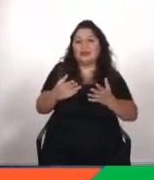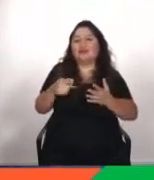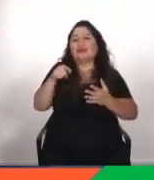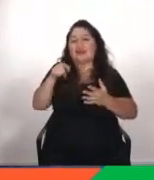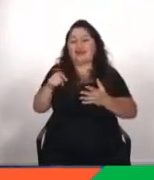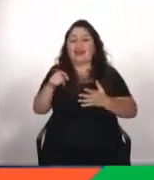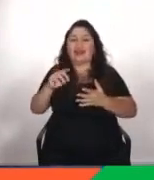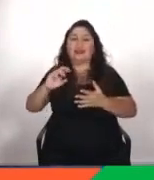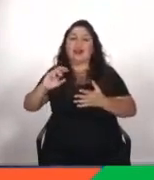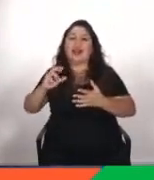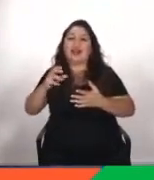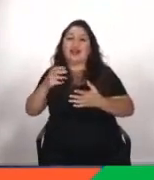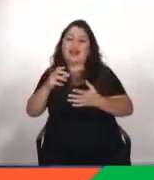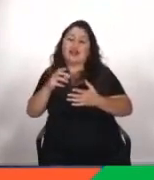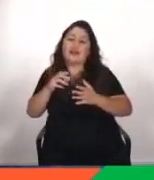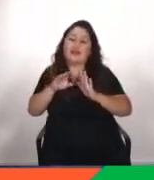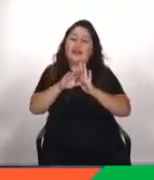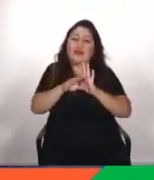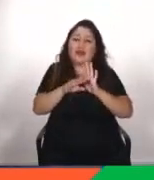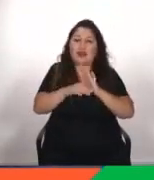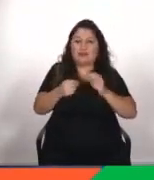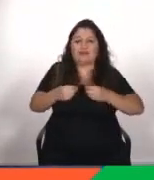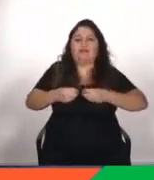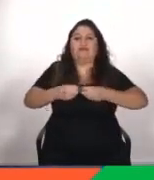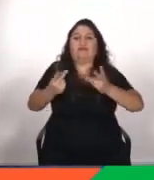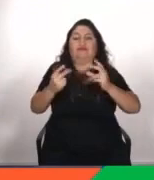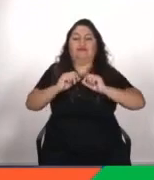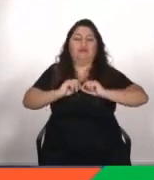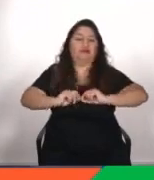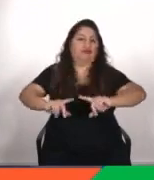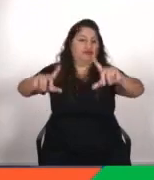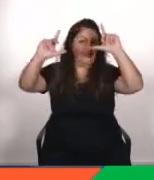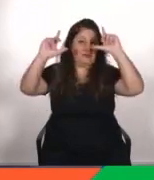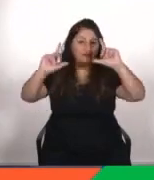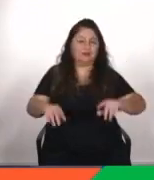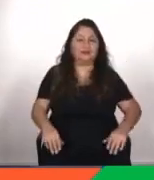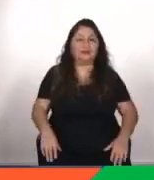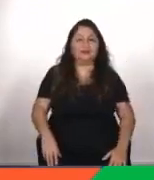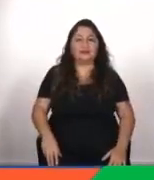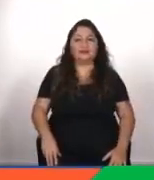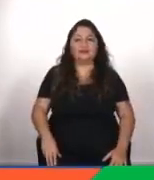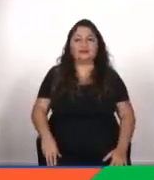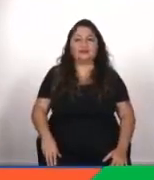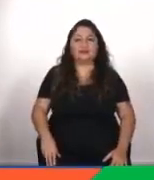fue como una bola de nieve que ha ido creciendo cada vez más. Y ahora incluso